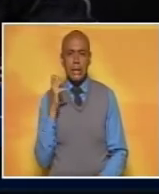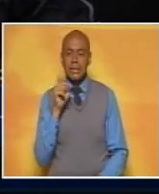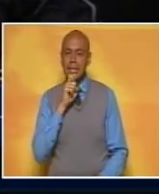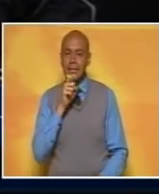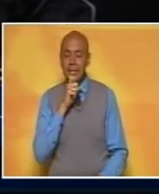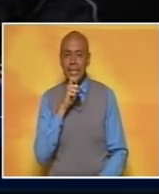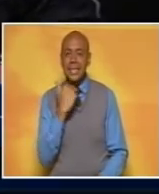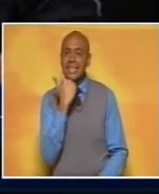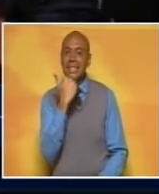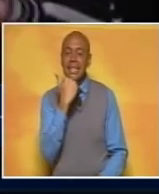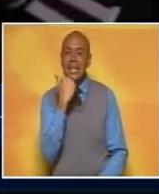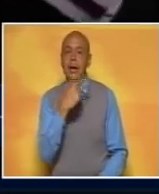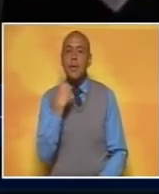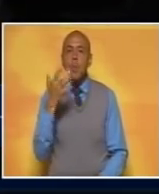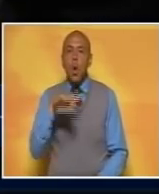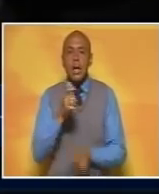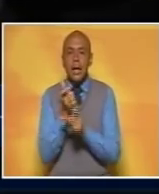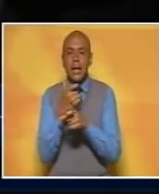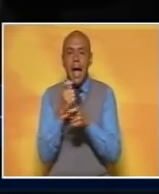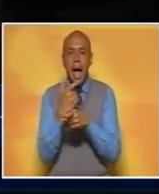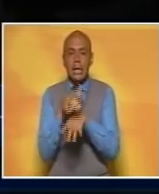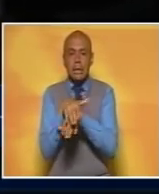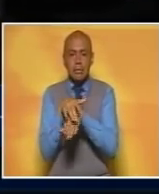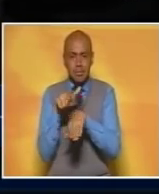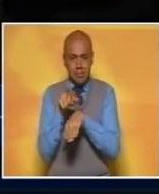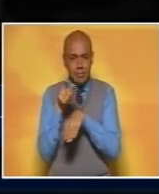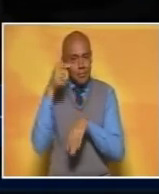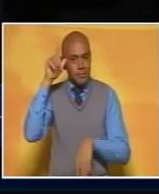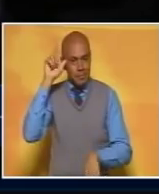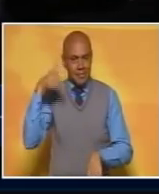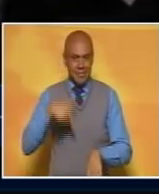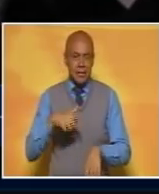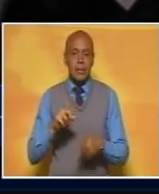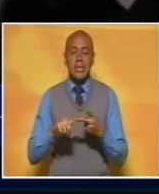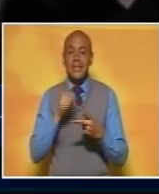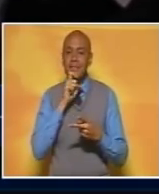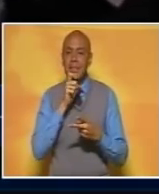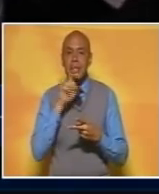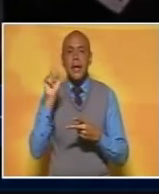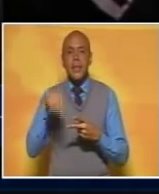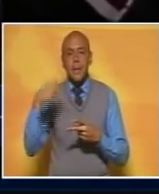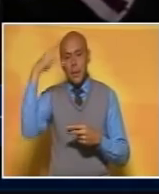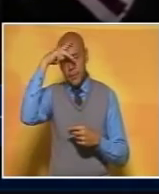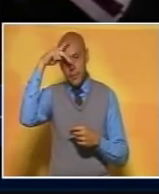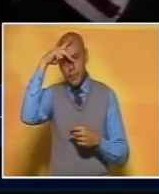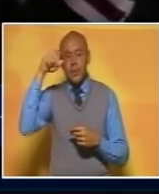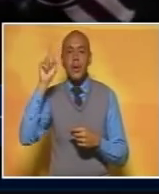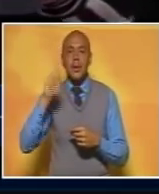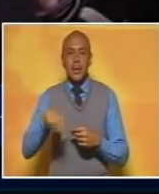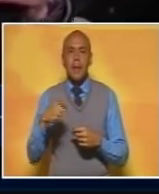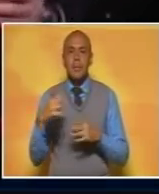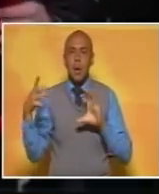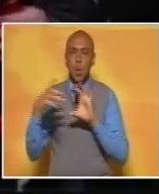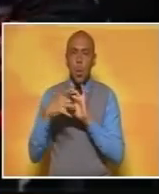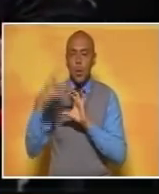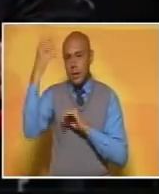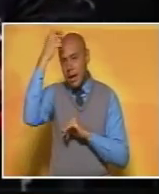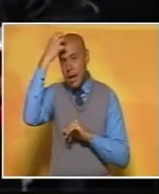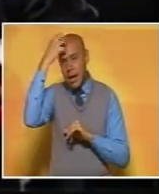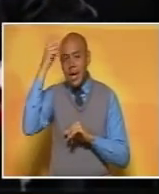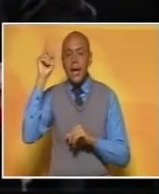cáncer de próstata. Además habla de episodios vividos junto a miembros de la familia real británica como Isabel II y